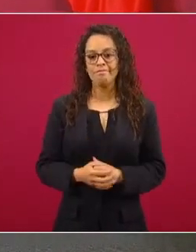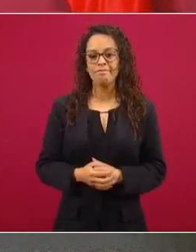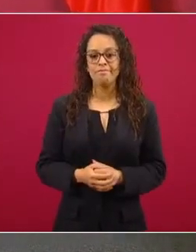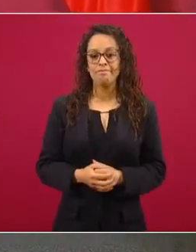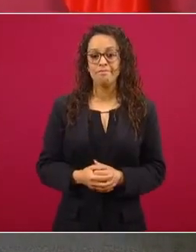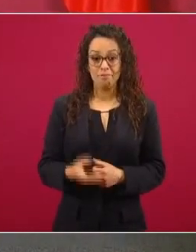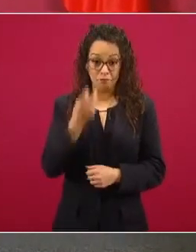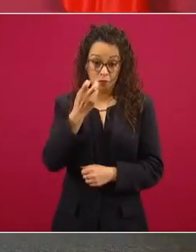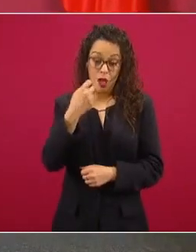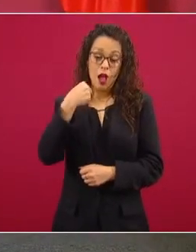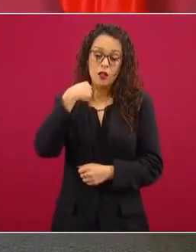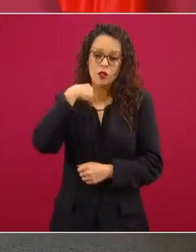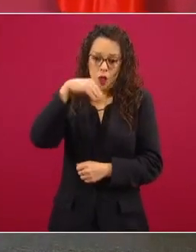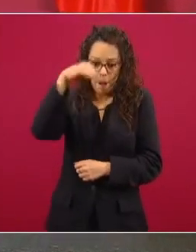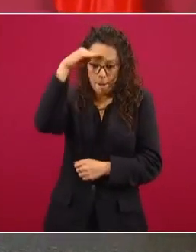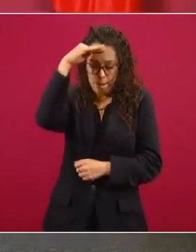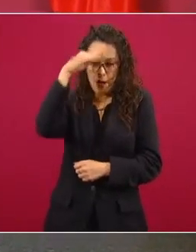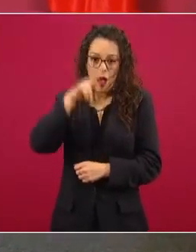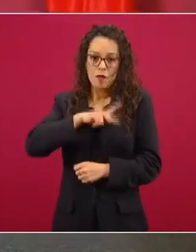Eso es lo que yo supongo,